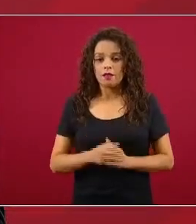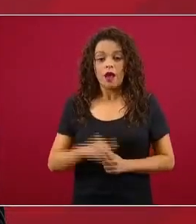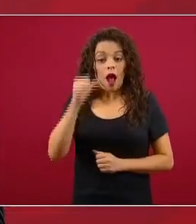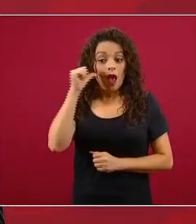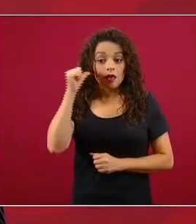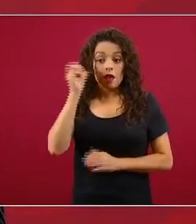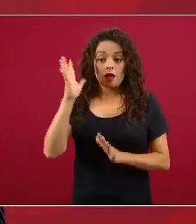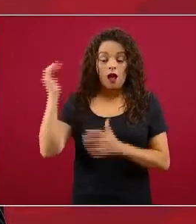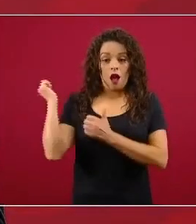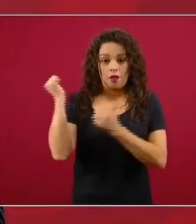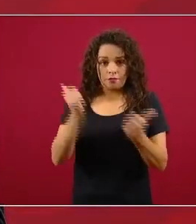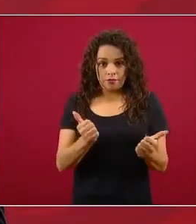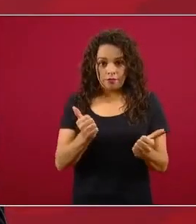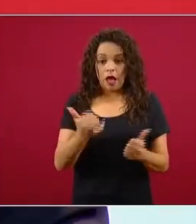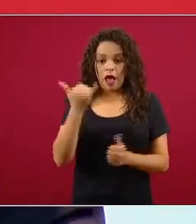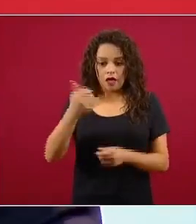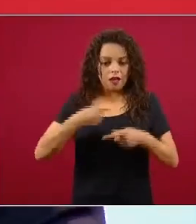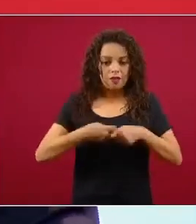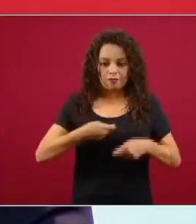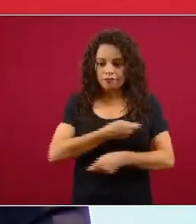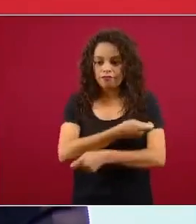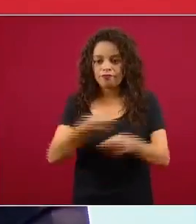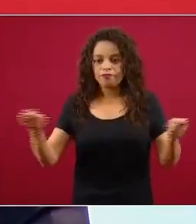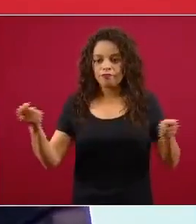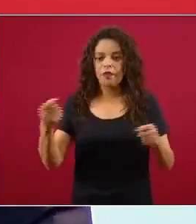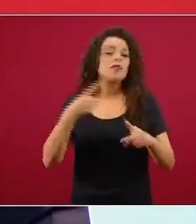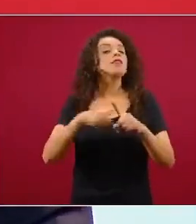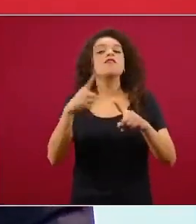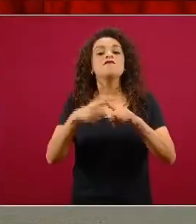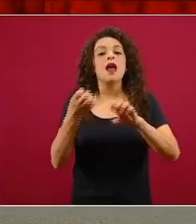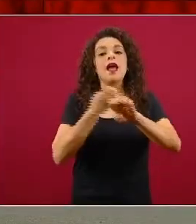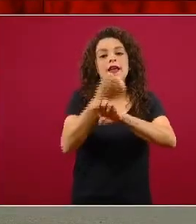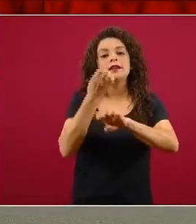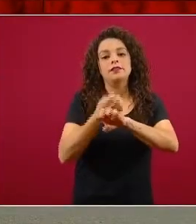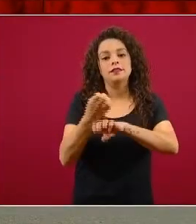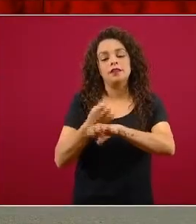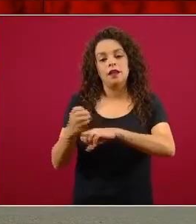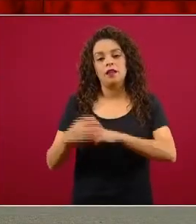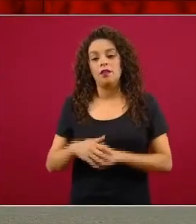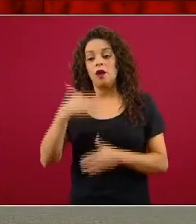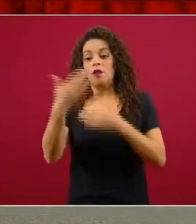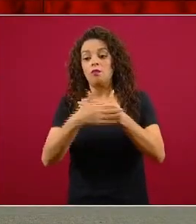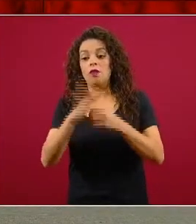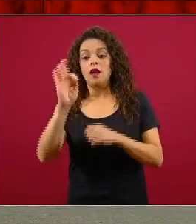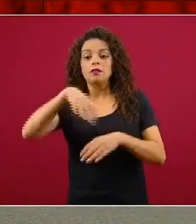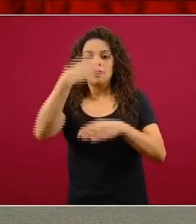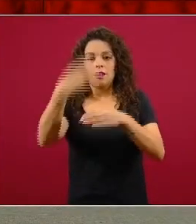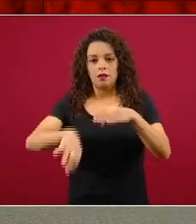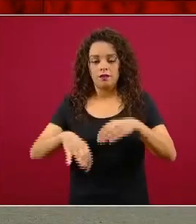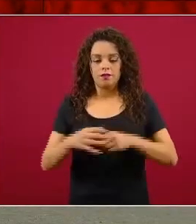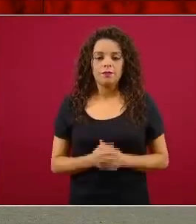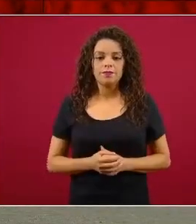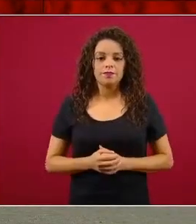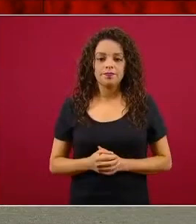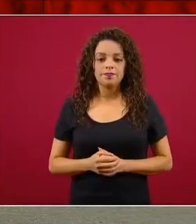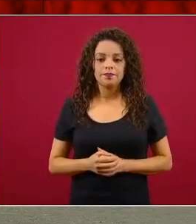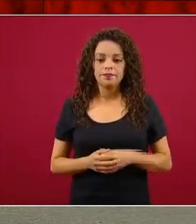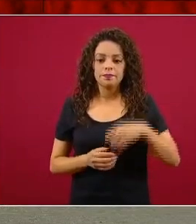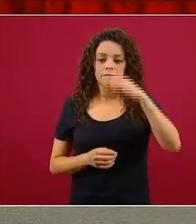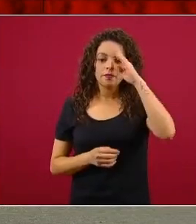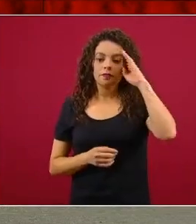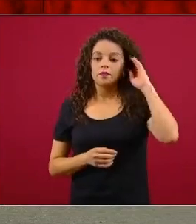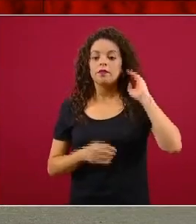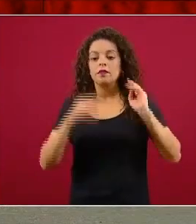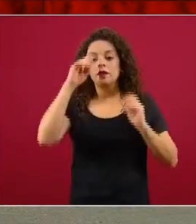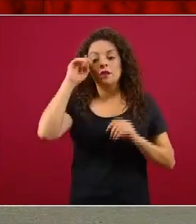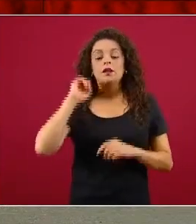ayer y se están repartiendo en las entidades federativas en las que están próximo a agotarse. Vamos a dar la